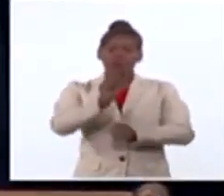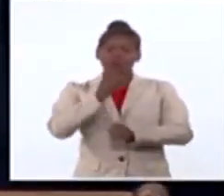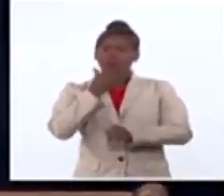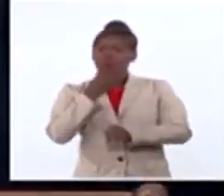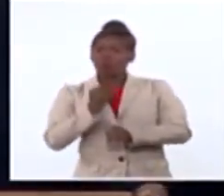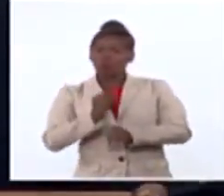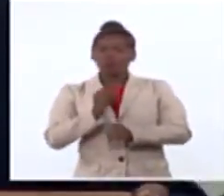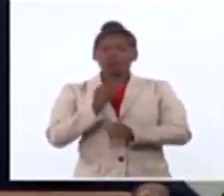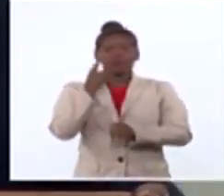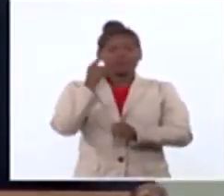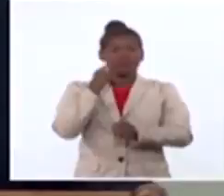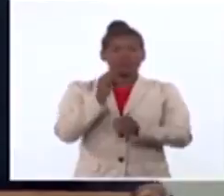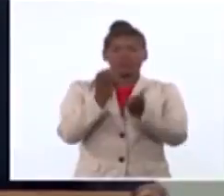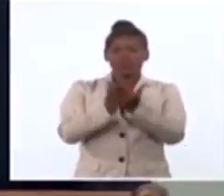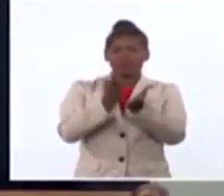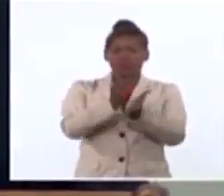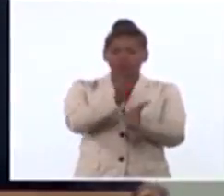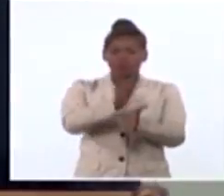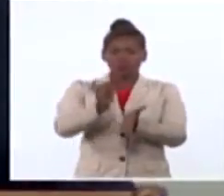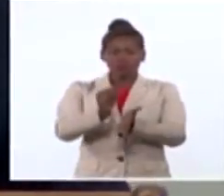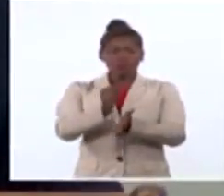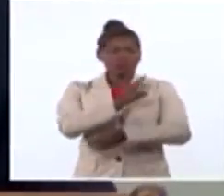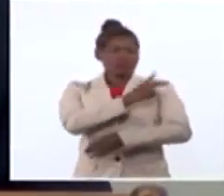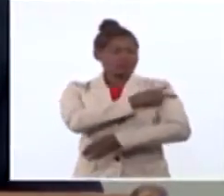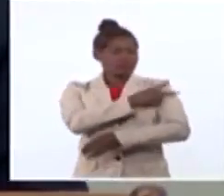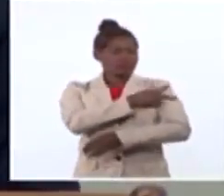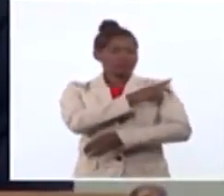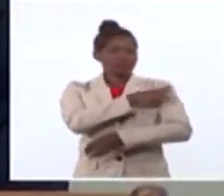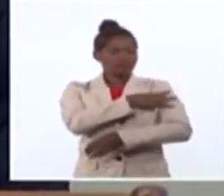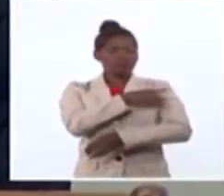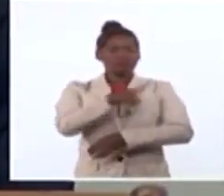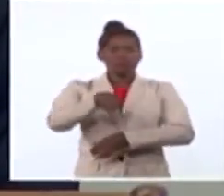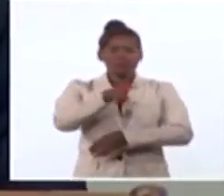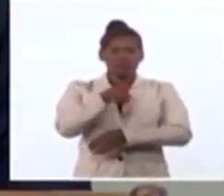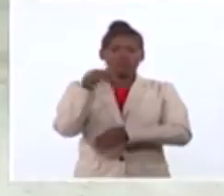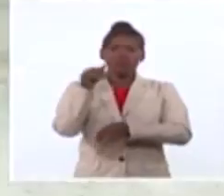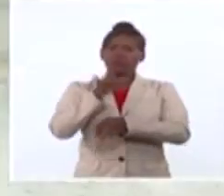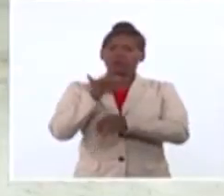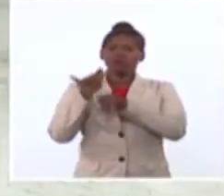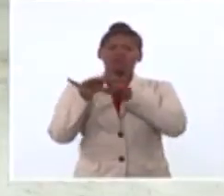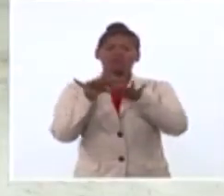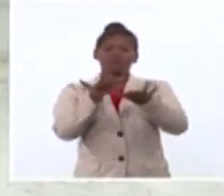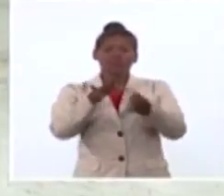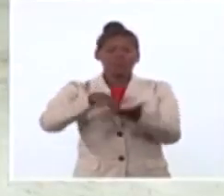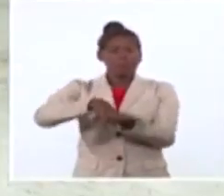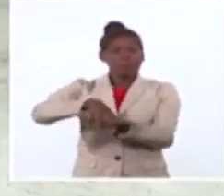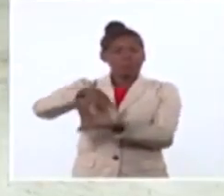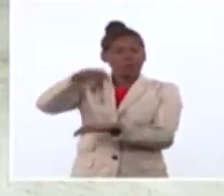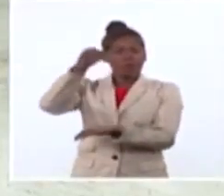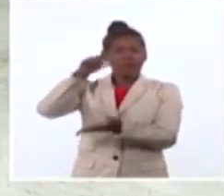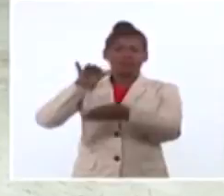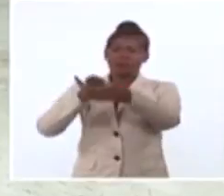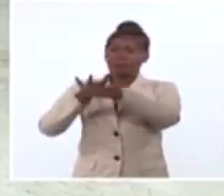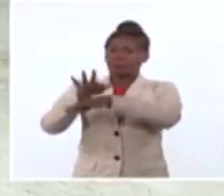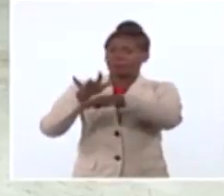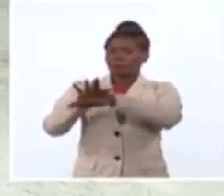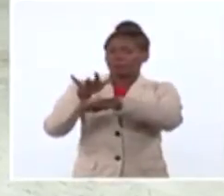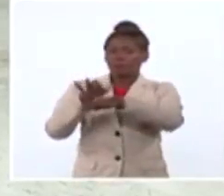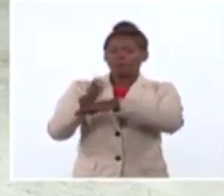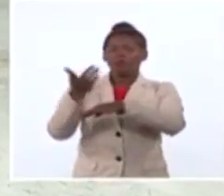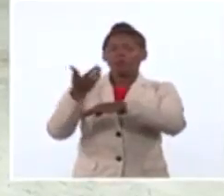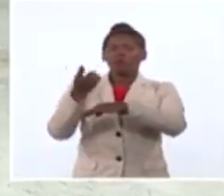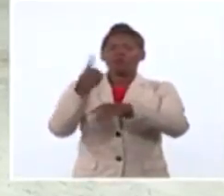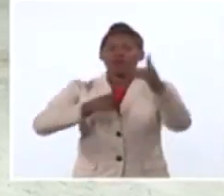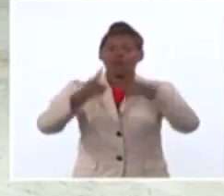al malecón habanero, a otras plazas en todas las ciudades del país, a la playa,